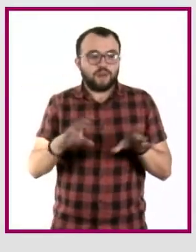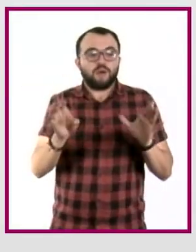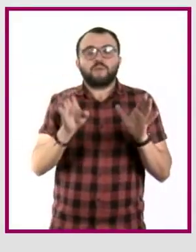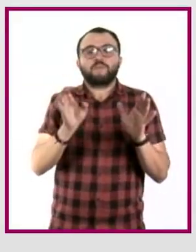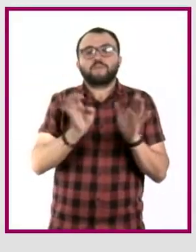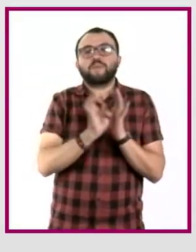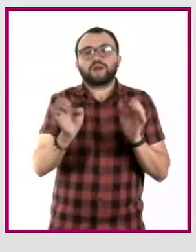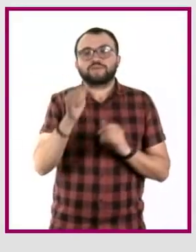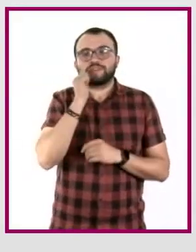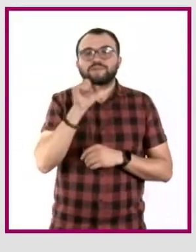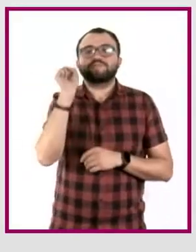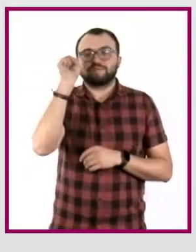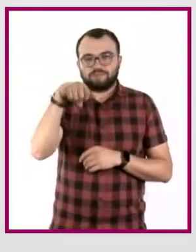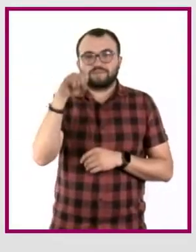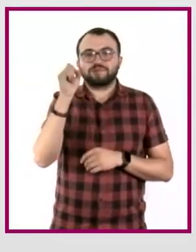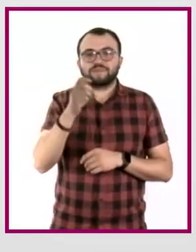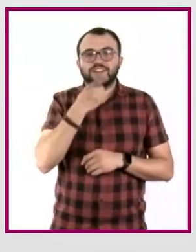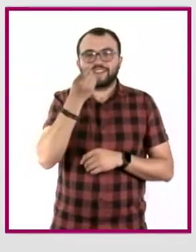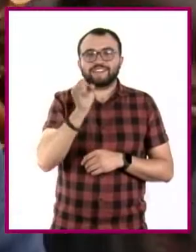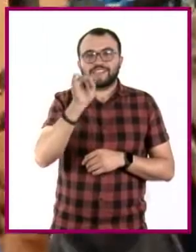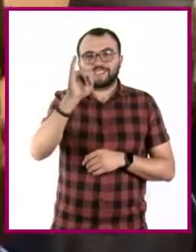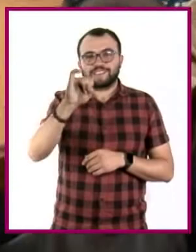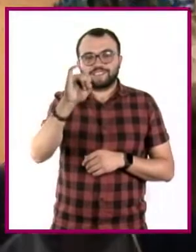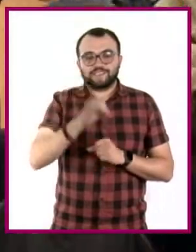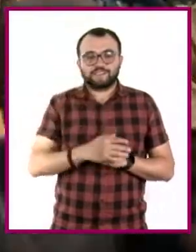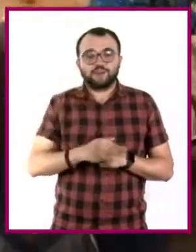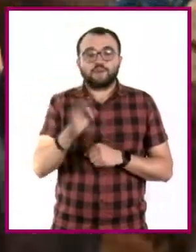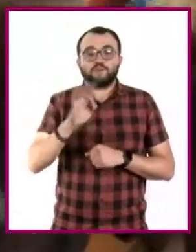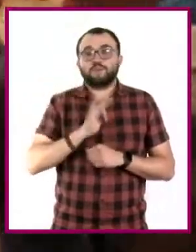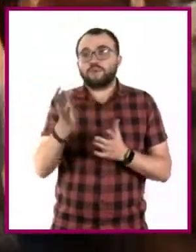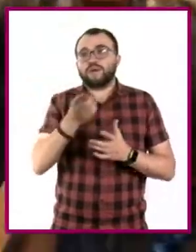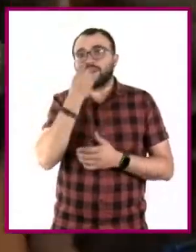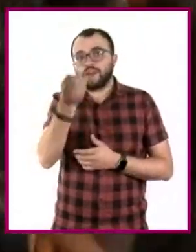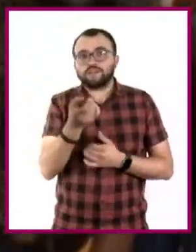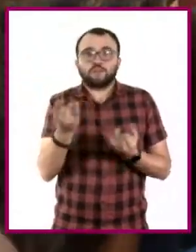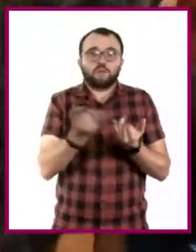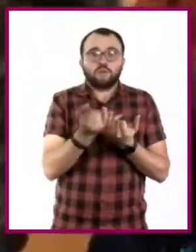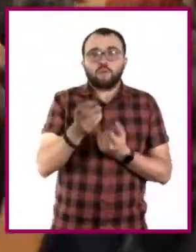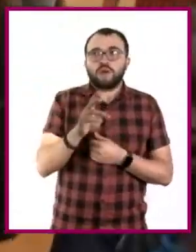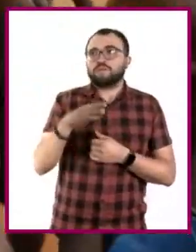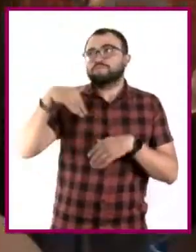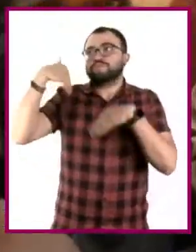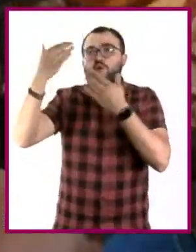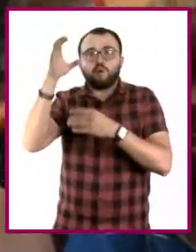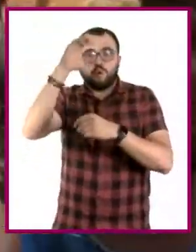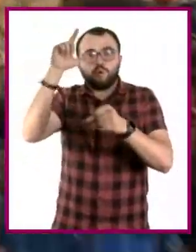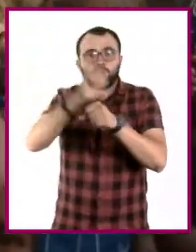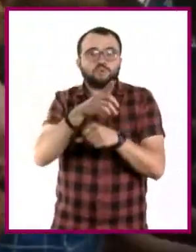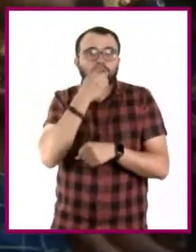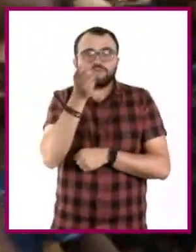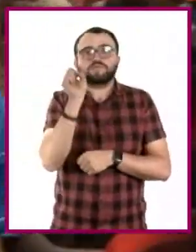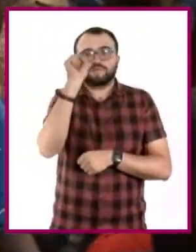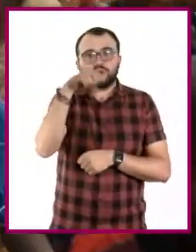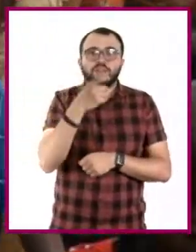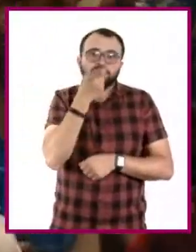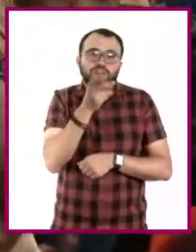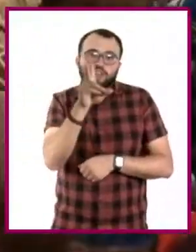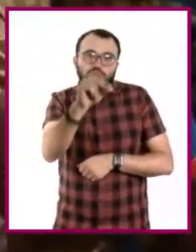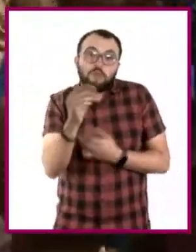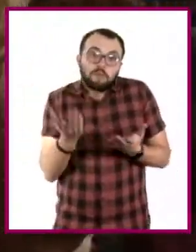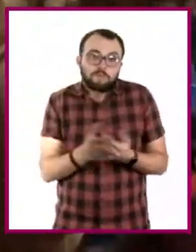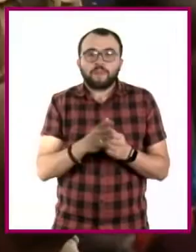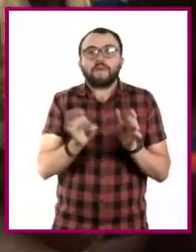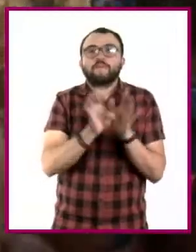cabeza, que para nosotros significa un sí, puede interpretarse como un no para otras culturas, como en algunas regiones de